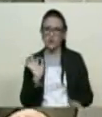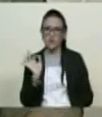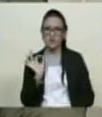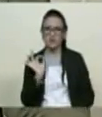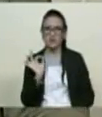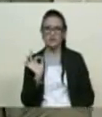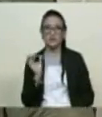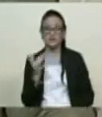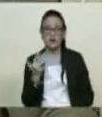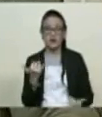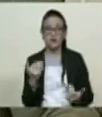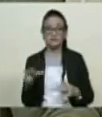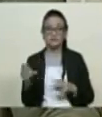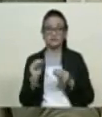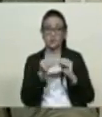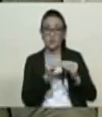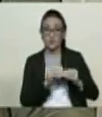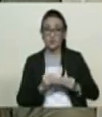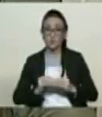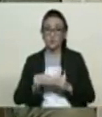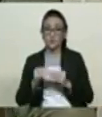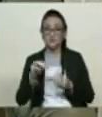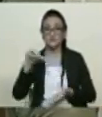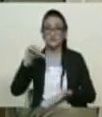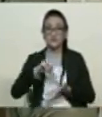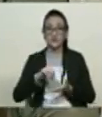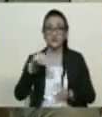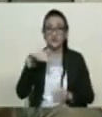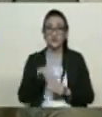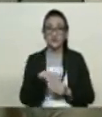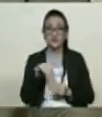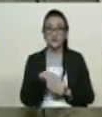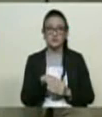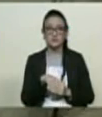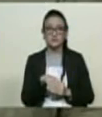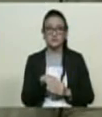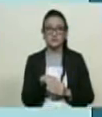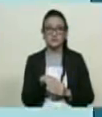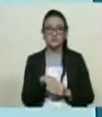es la reinstauración de los centros de votación